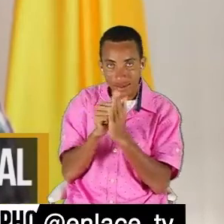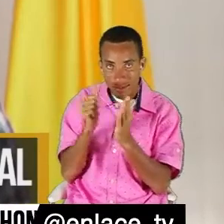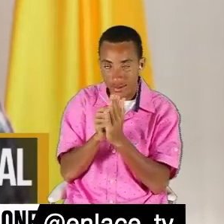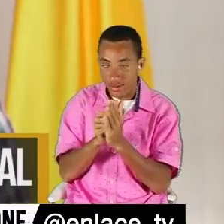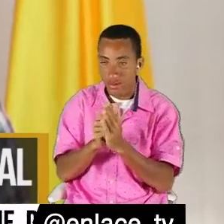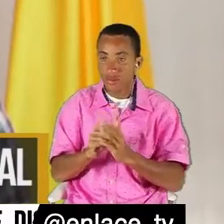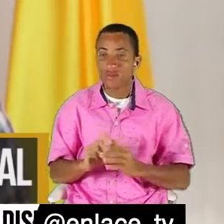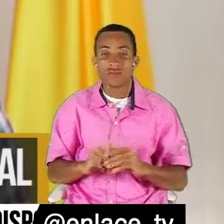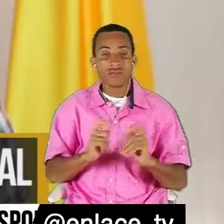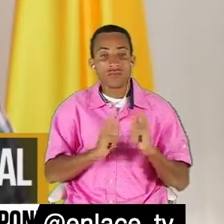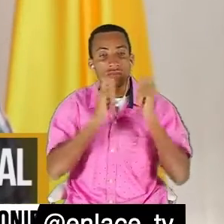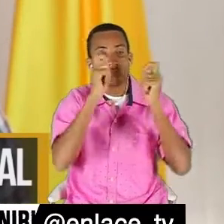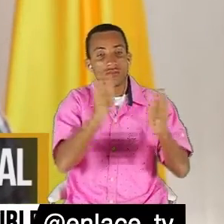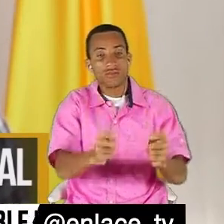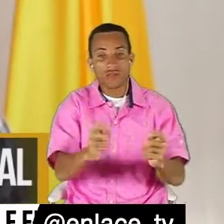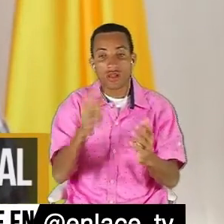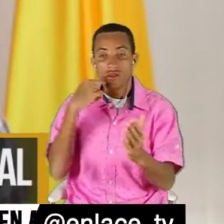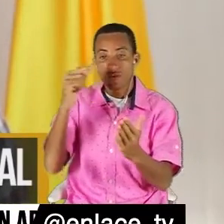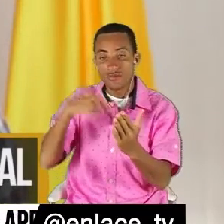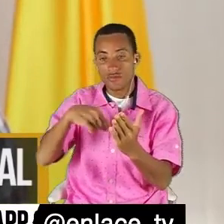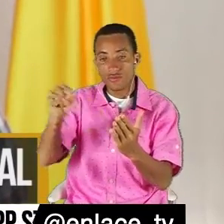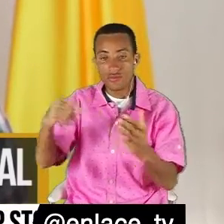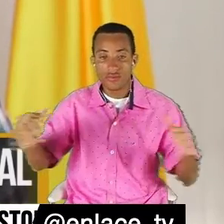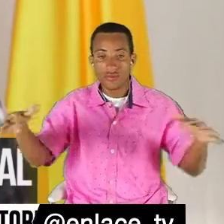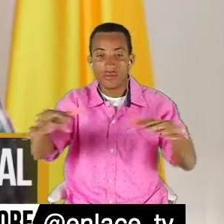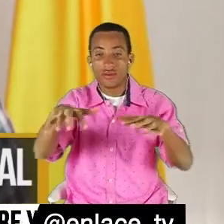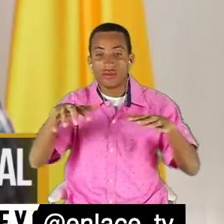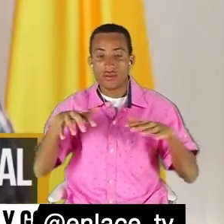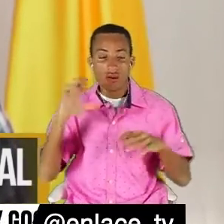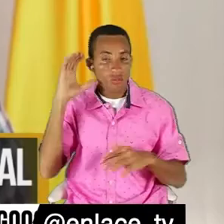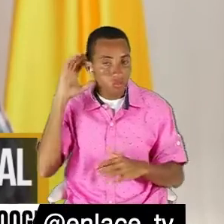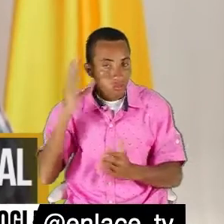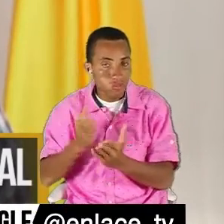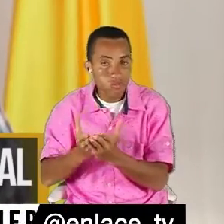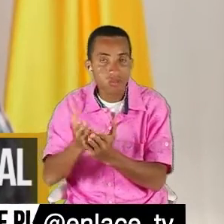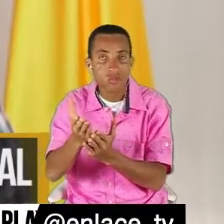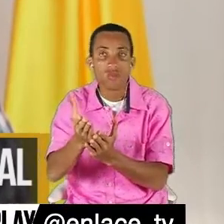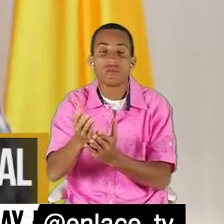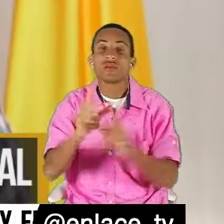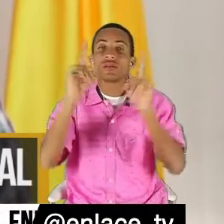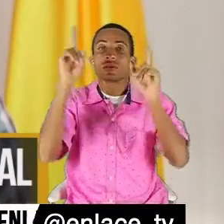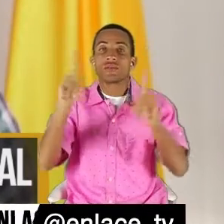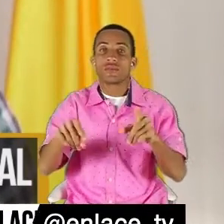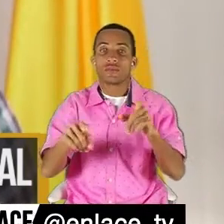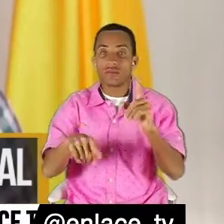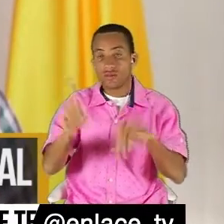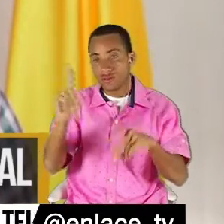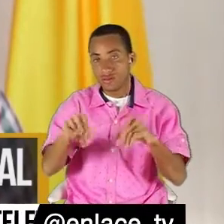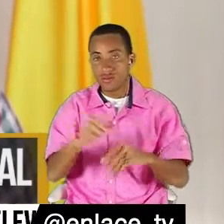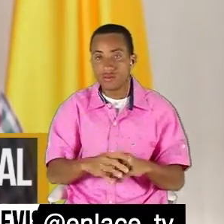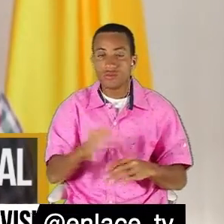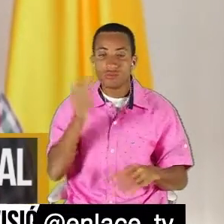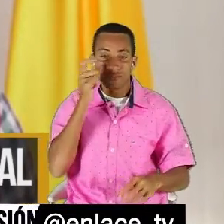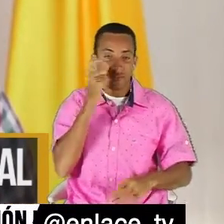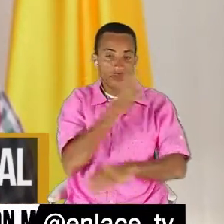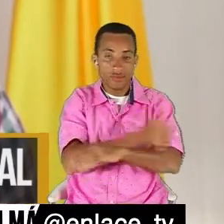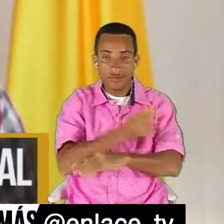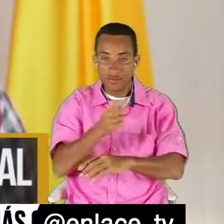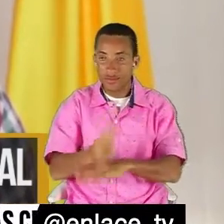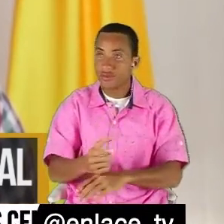de comisión para aprobación del acta Asamblea en curso, informe del agente especial de intervención de la Superintendencia de Subsidio